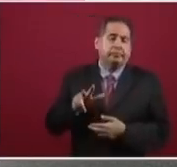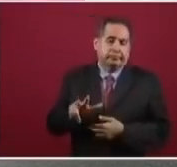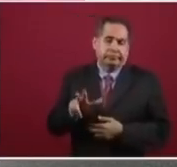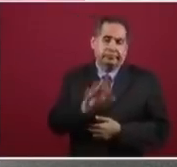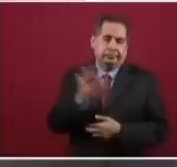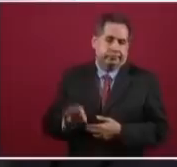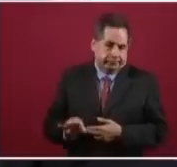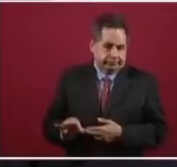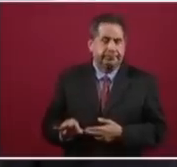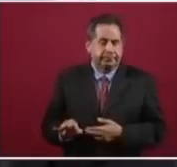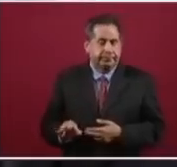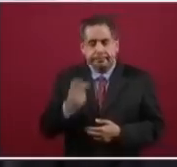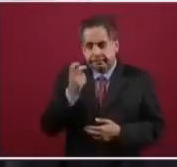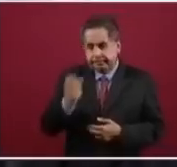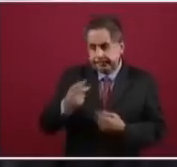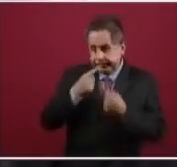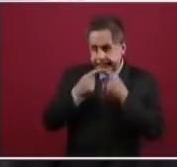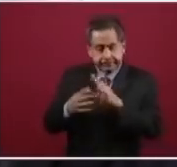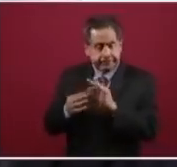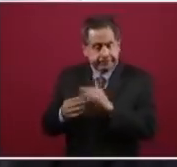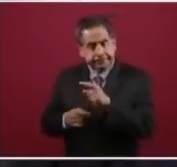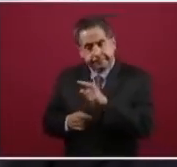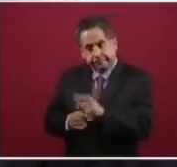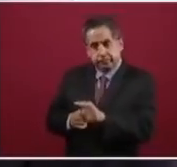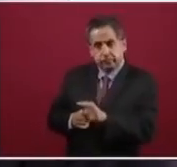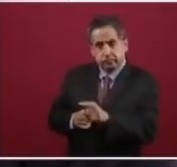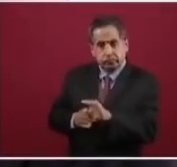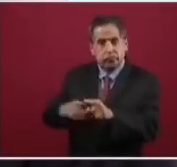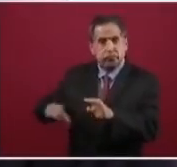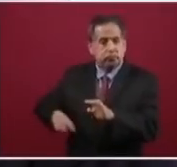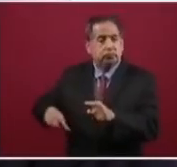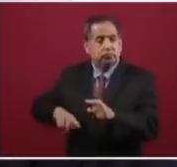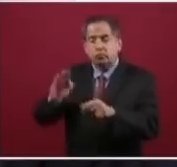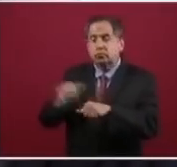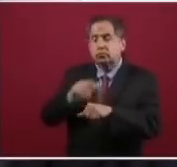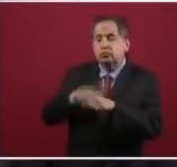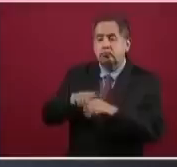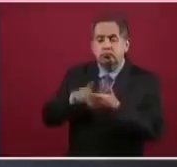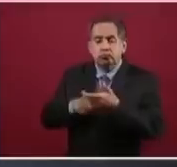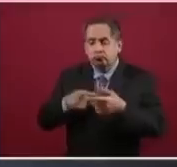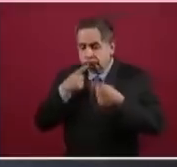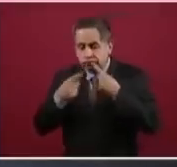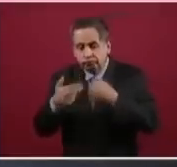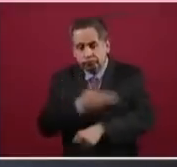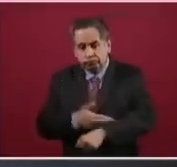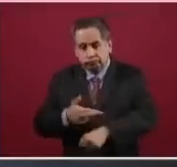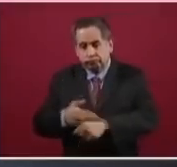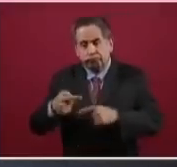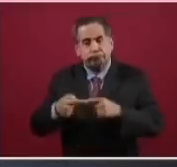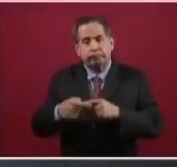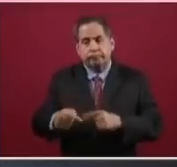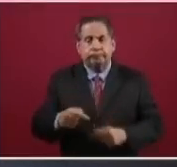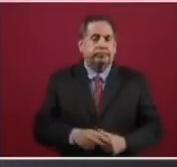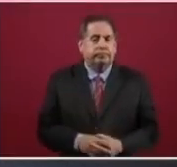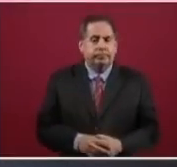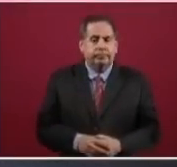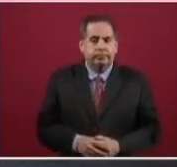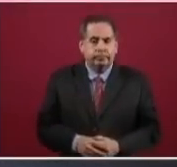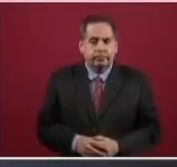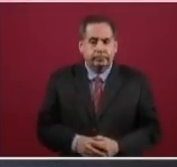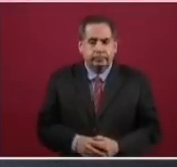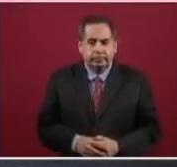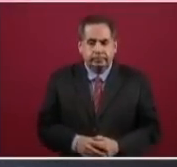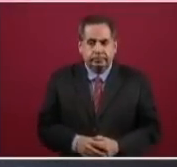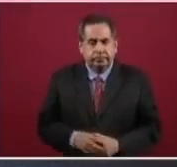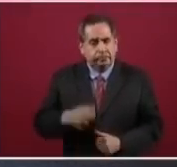a través del cual el gobierno federal ejecuta sus diversos programas tenemos una serie de